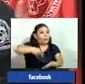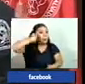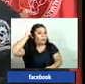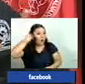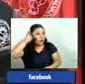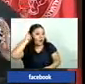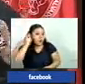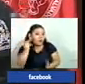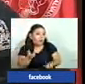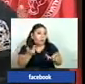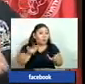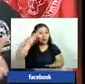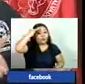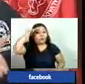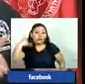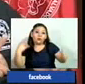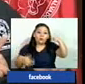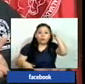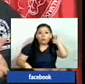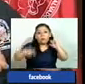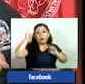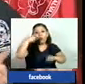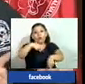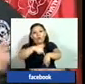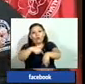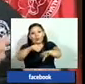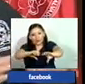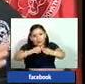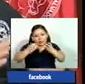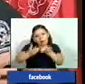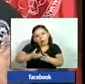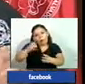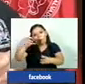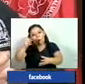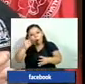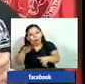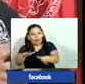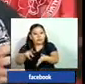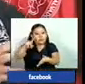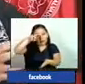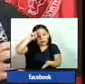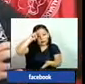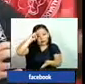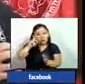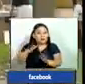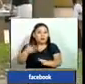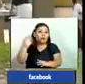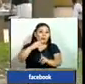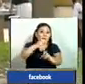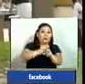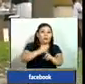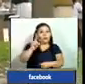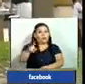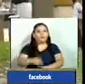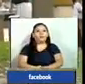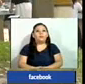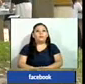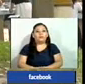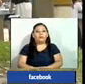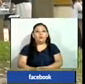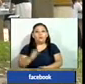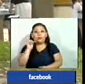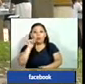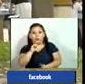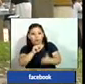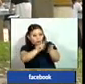de profesores y profesoras sobre clase y eventuales que no se les ha podido pagar durante el ciclo uno según el programa de